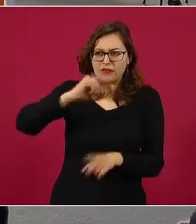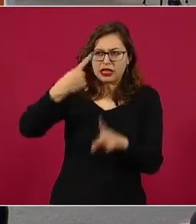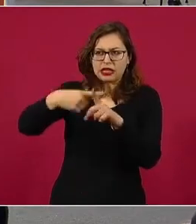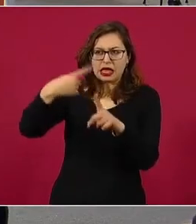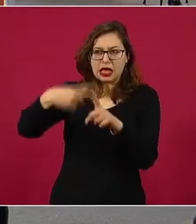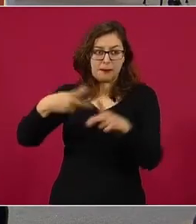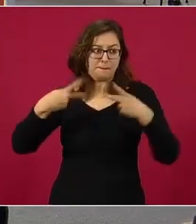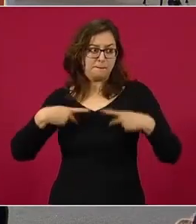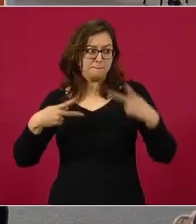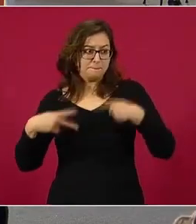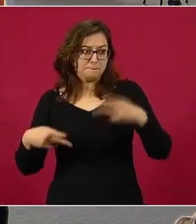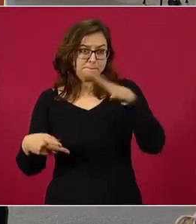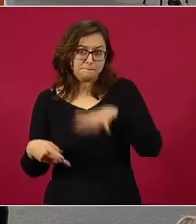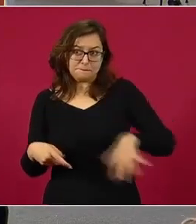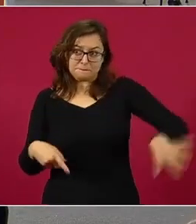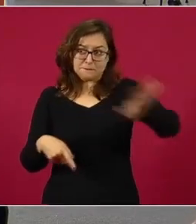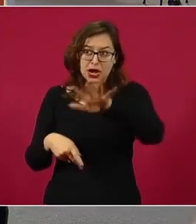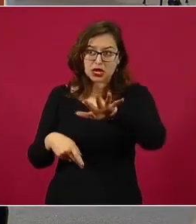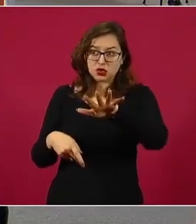o